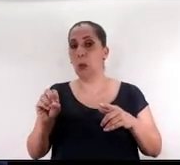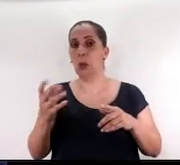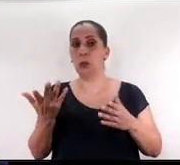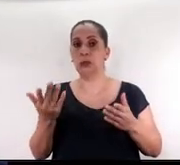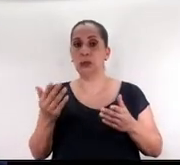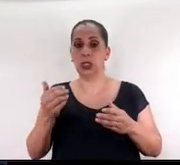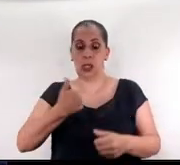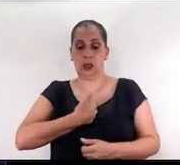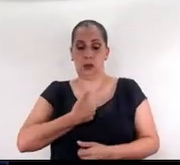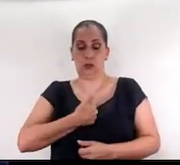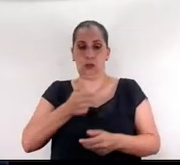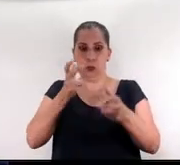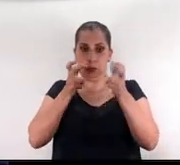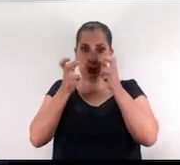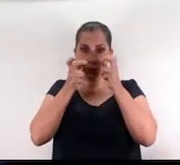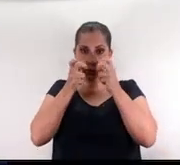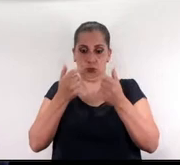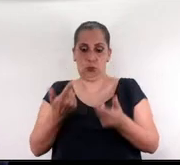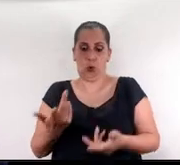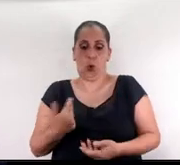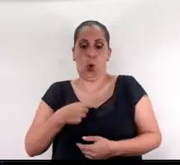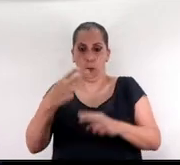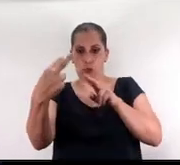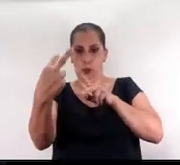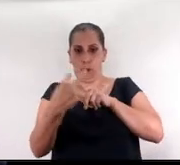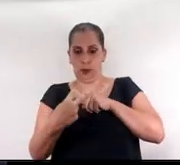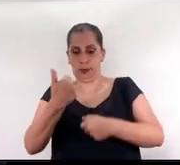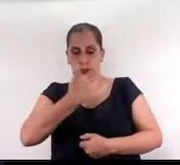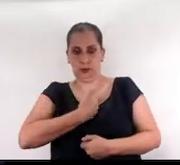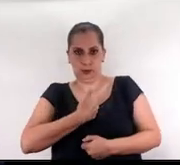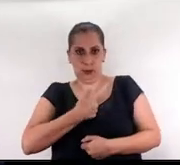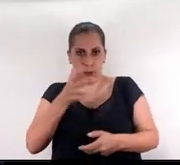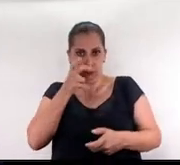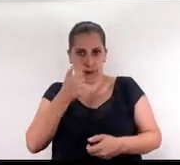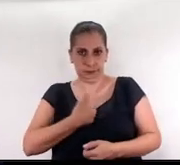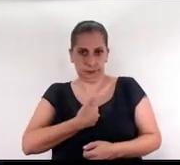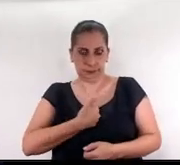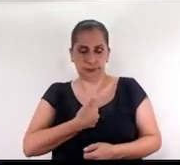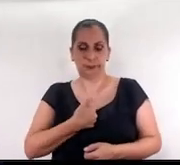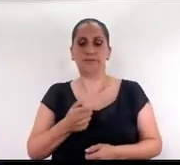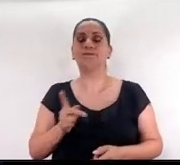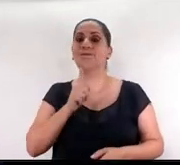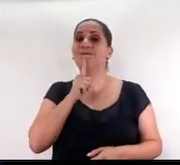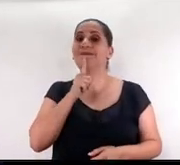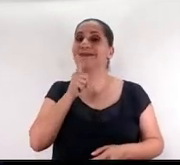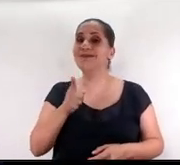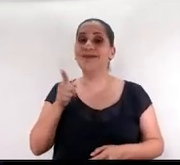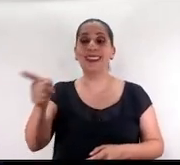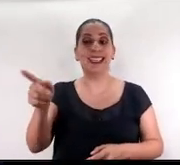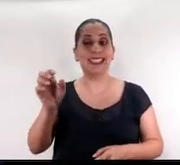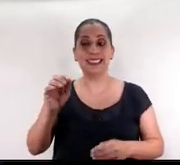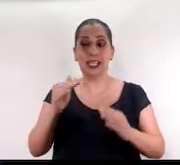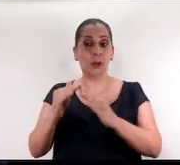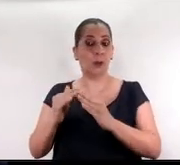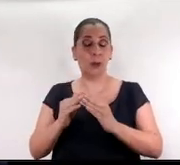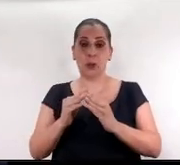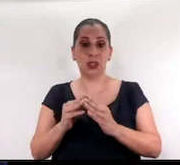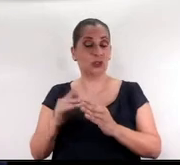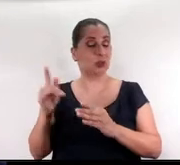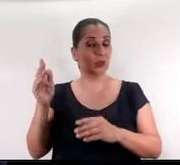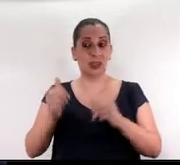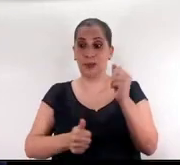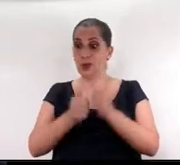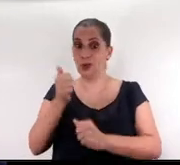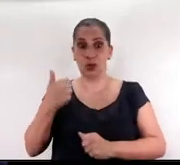la autopercepción, digamos cómo nos percibimos, lo cierto es que esa población no tiene, una gran mayoría de